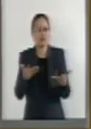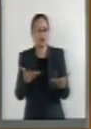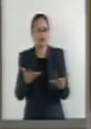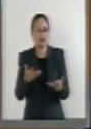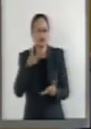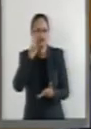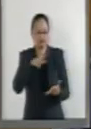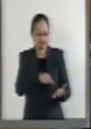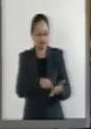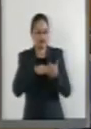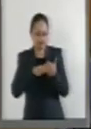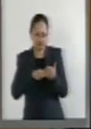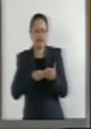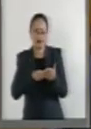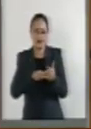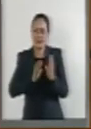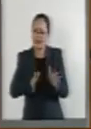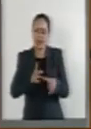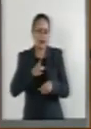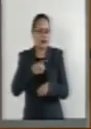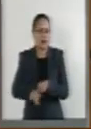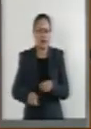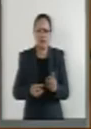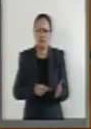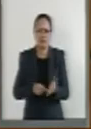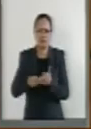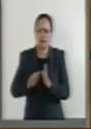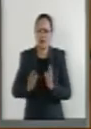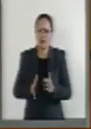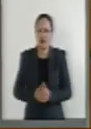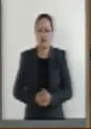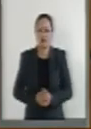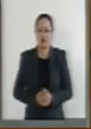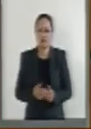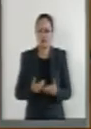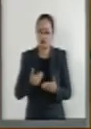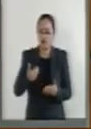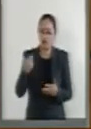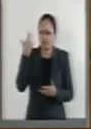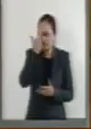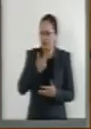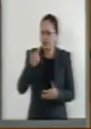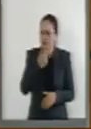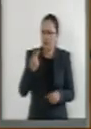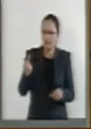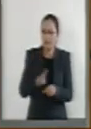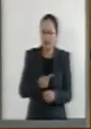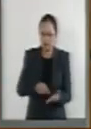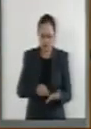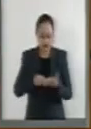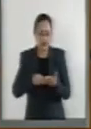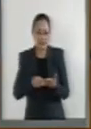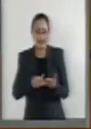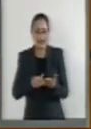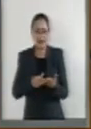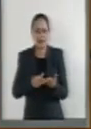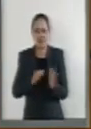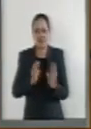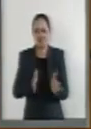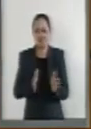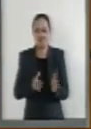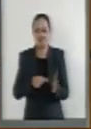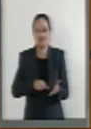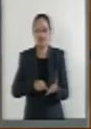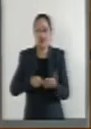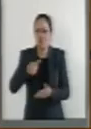nos refleja graves daños. El diagnóstico situacional que plantea el dictamen